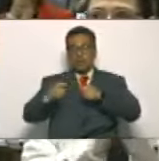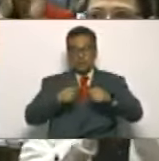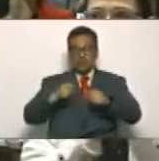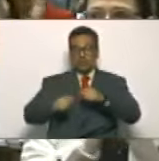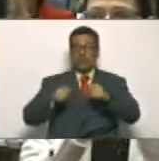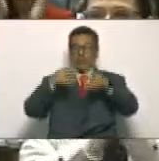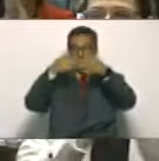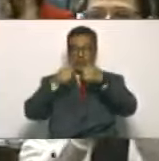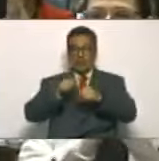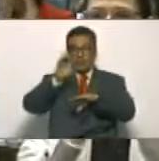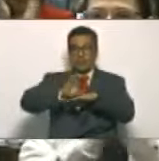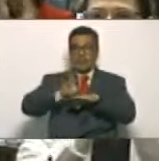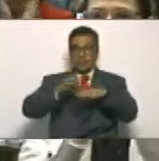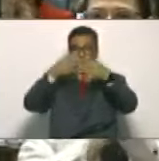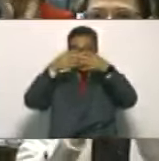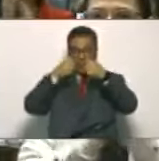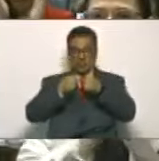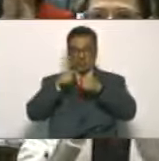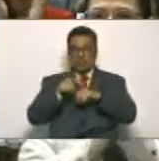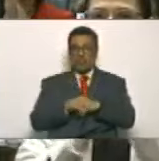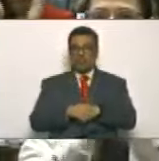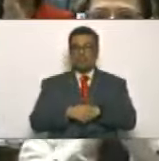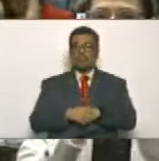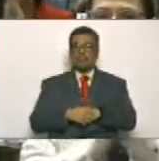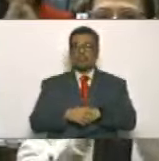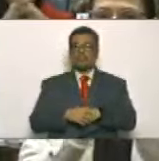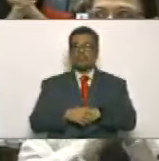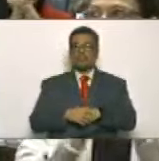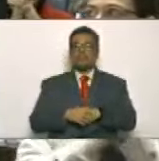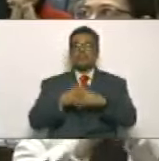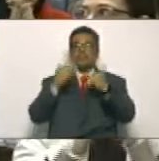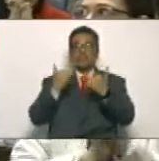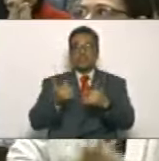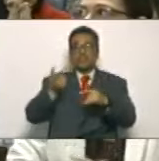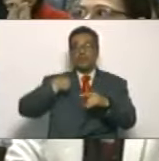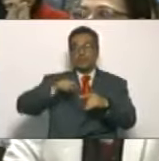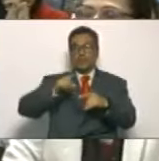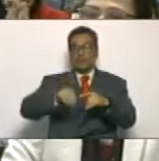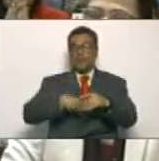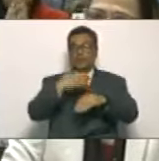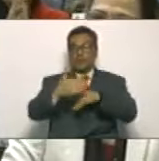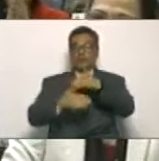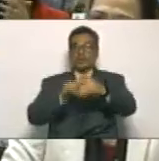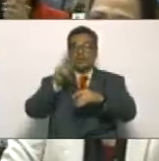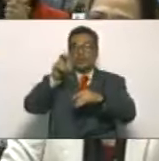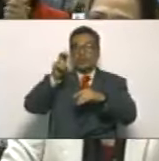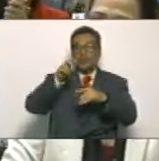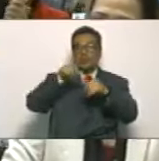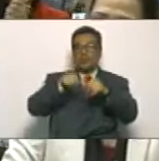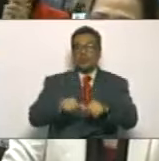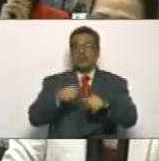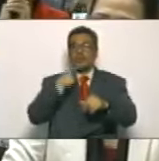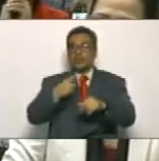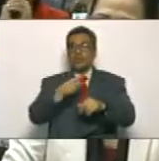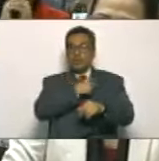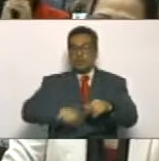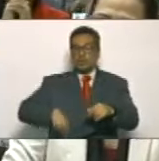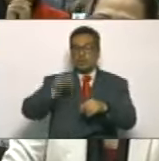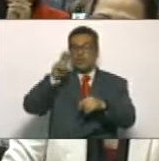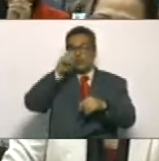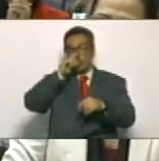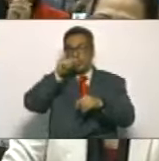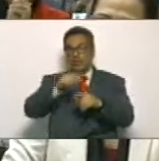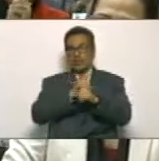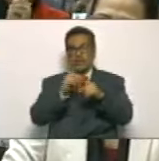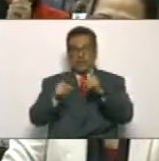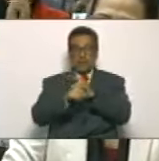las cárceles y centros de detención. Ahora debemos avanzar hacia nuevos estadios que nos pide el presidente en esta nueva época de